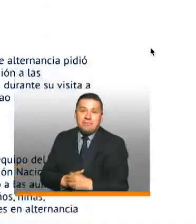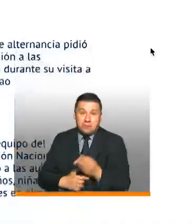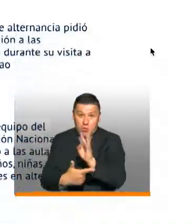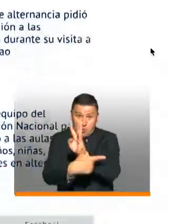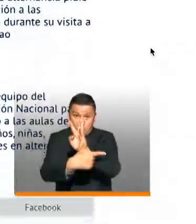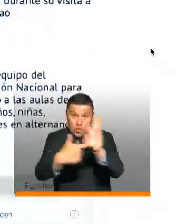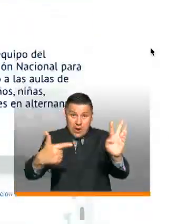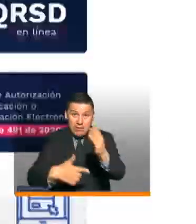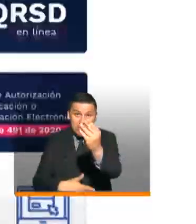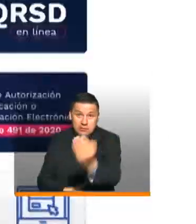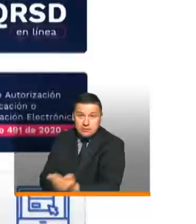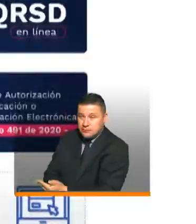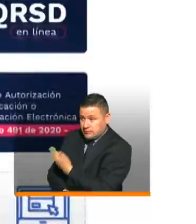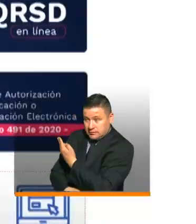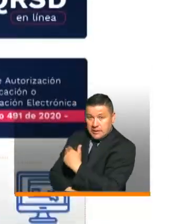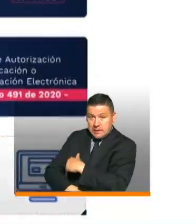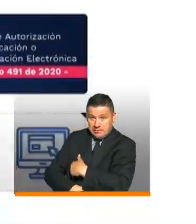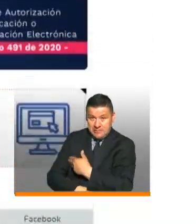web